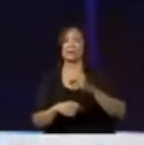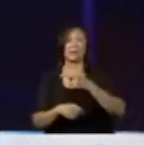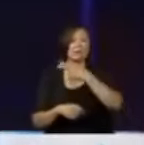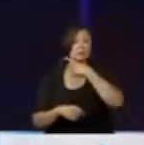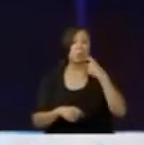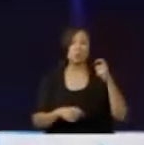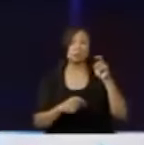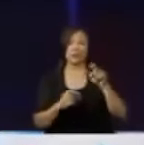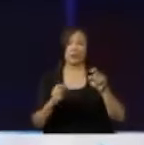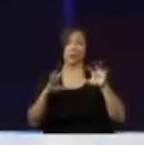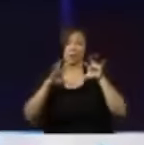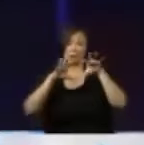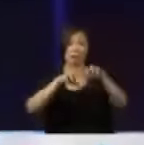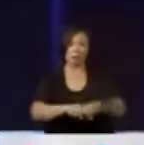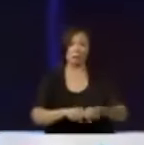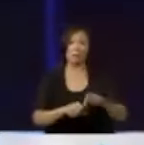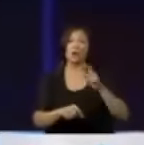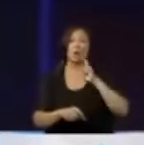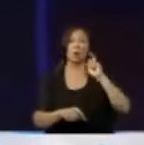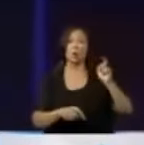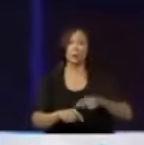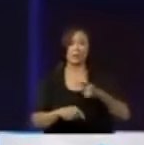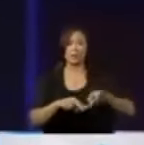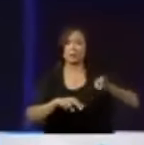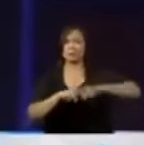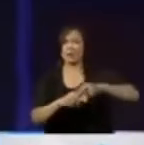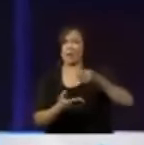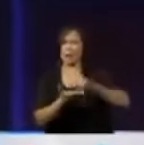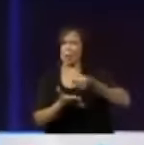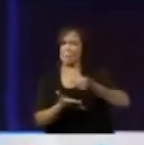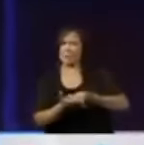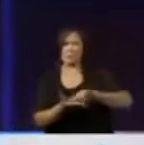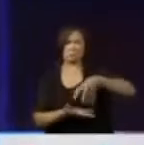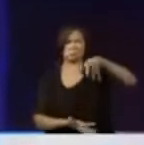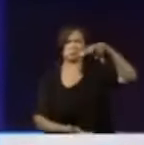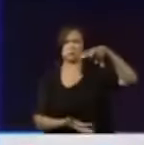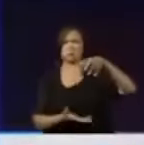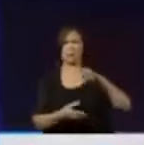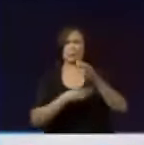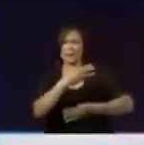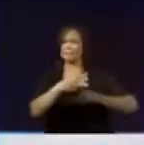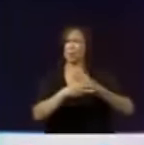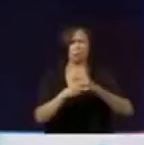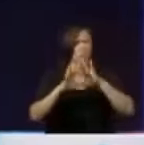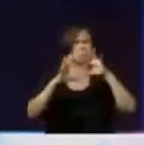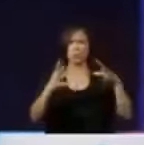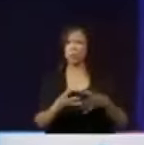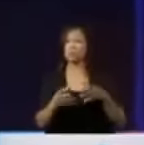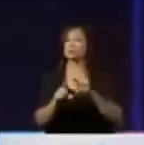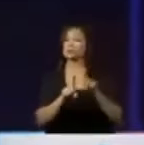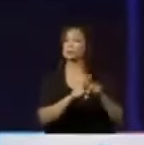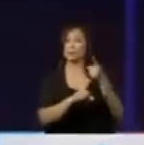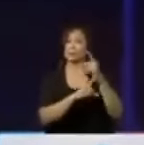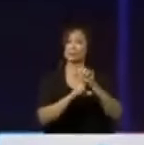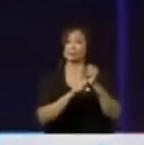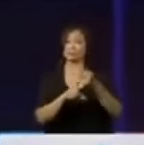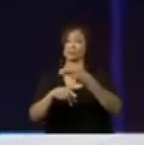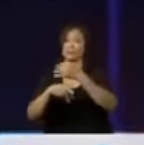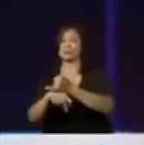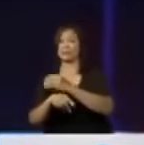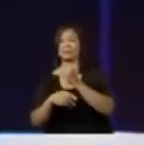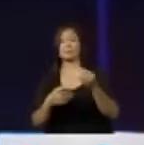Rusia, con la invasión a Ucrania, que subió todas las materias primas y afectó los precios a nivel mundial. También la crisis de